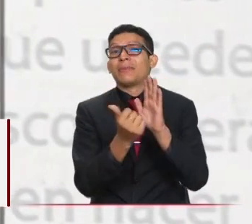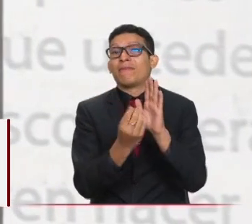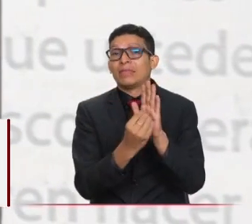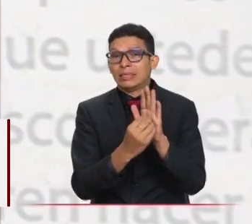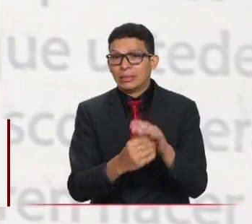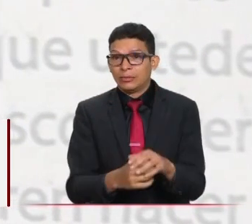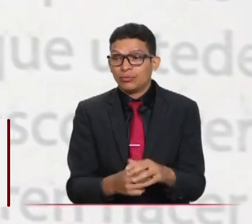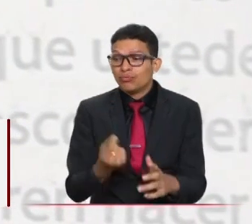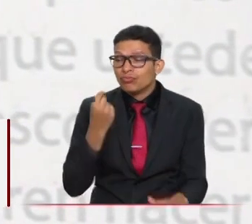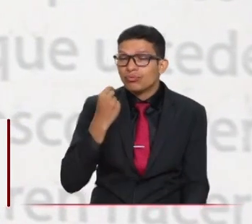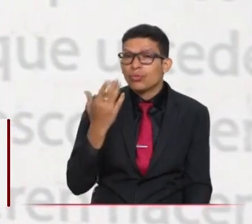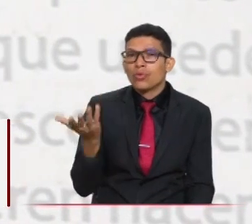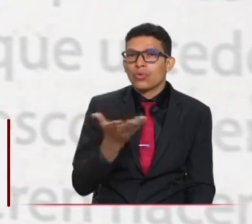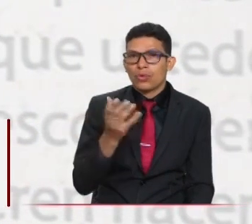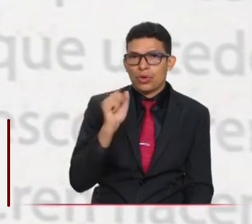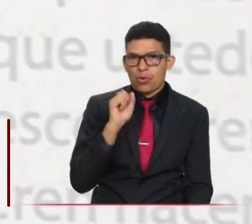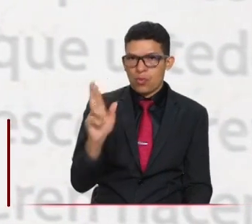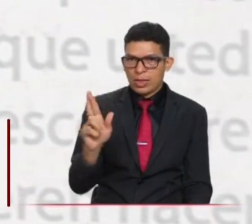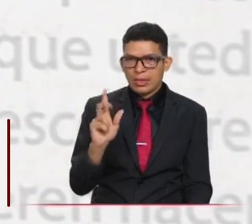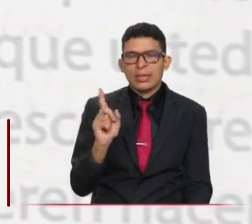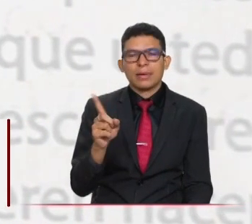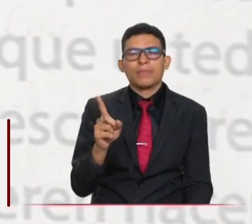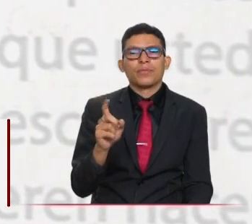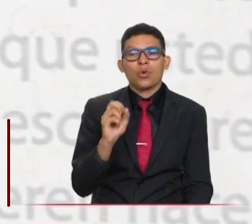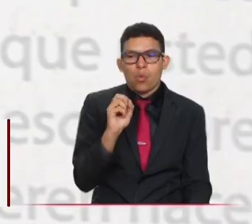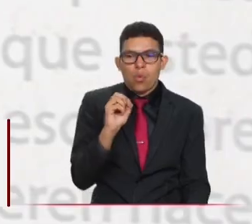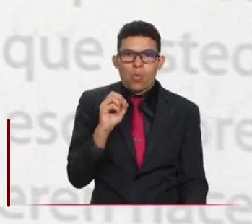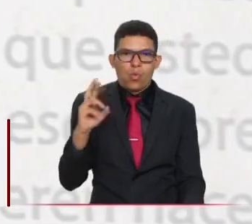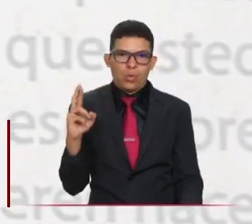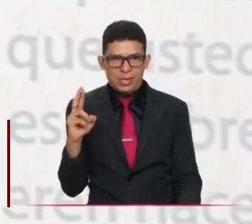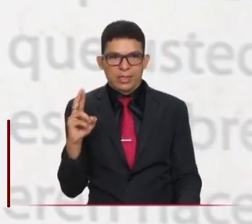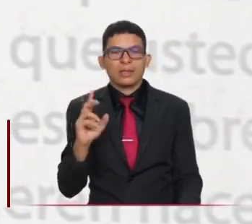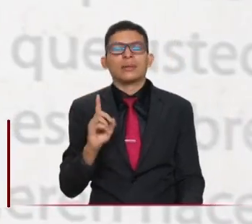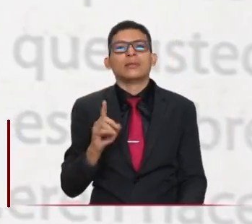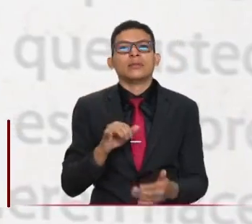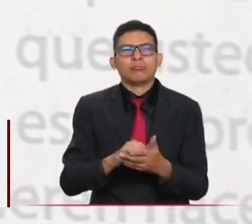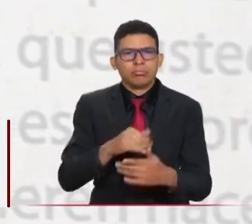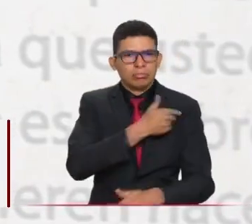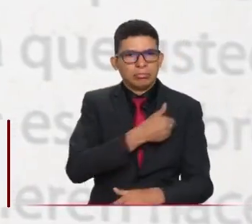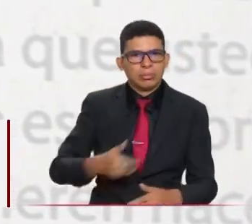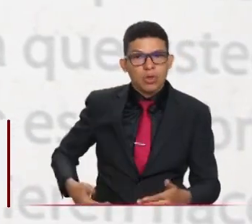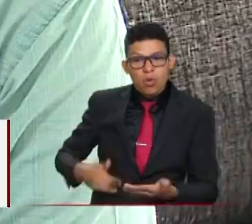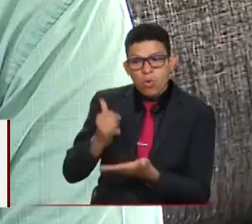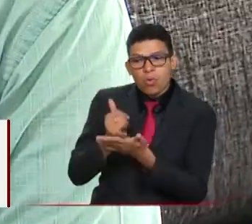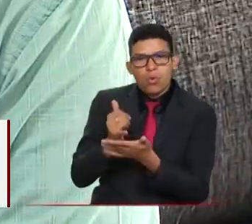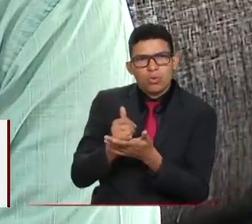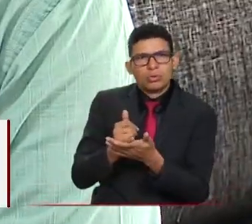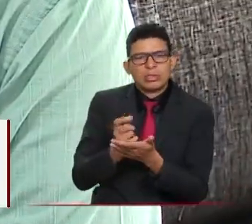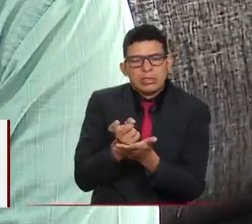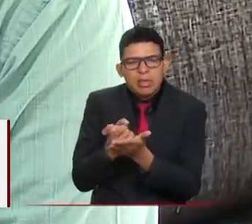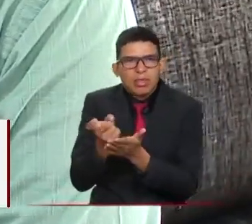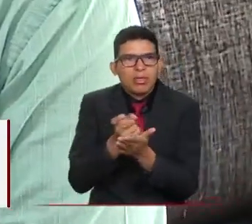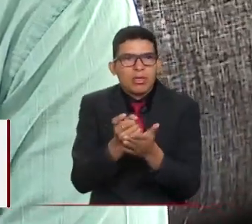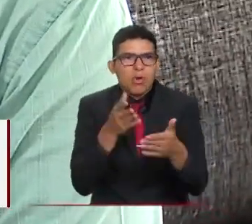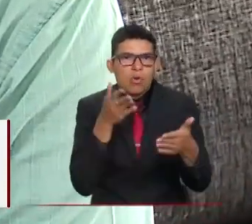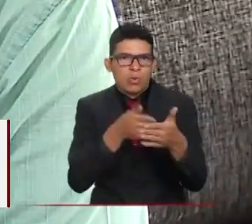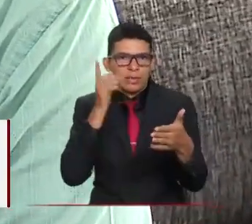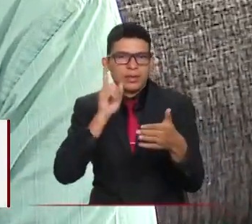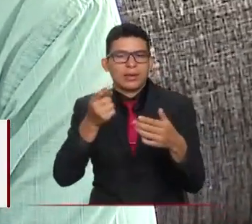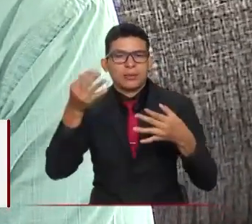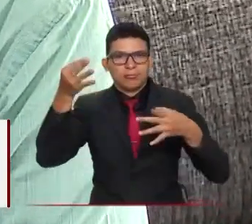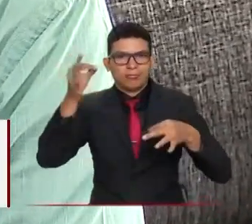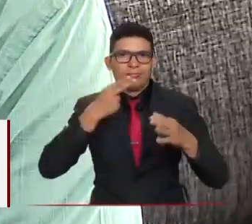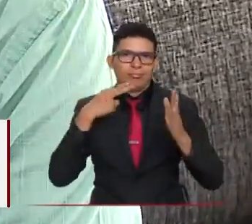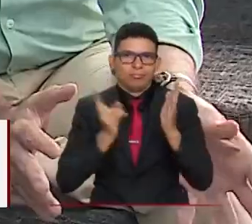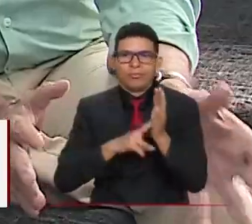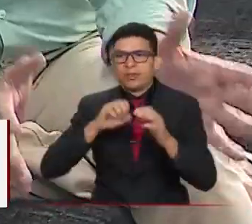más reciente en el oriente de la ciudad, donde varios presidentes de juntas de acción comunal fueron intimidados a través de un panfleto. Dos de